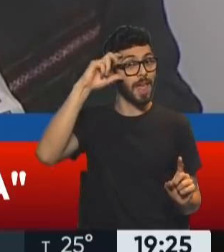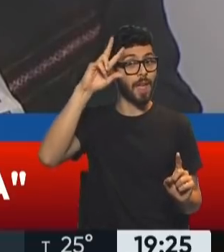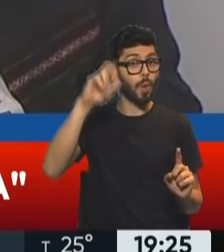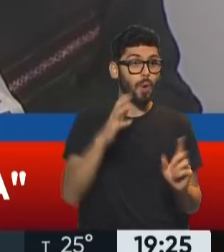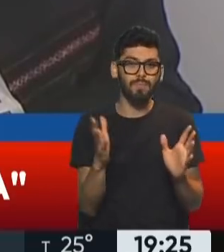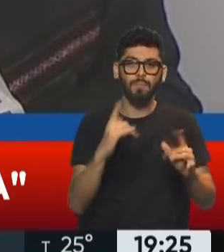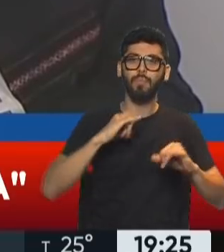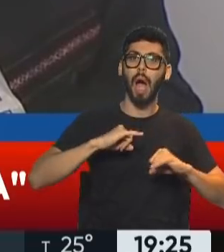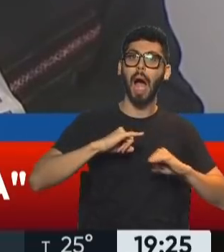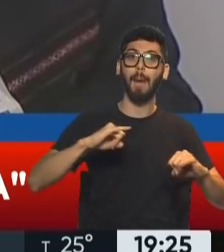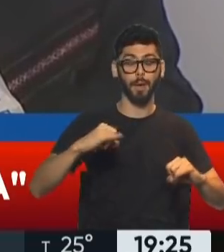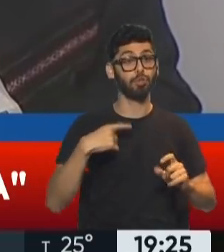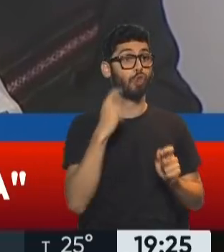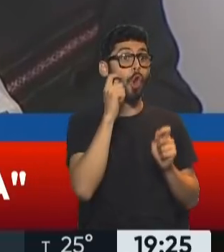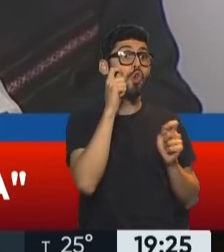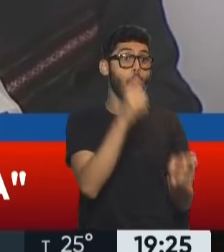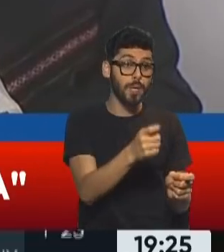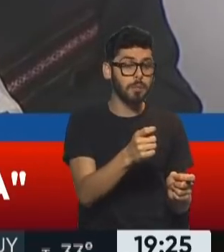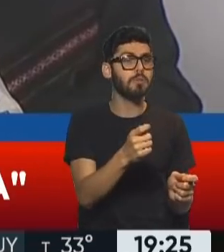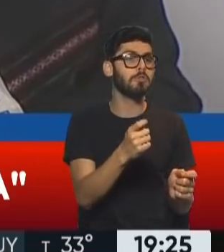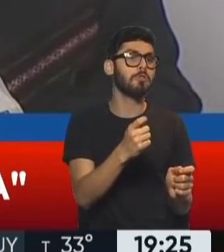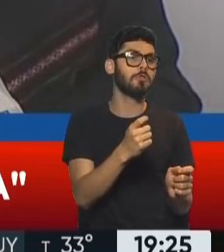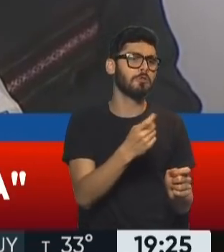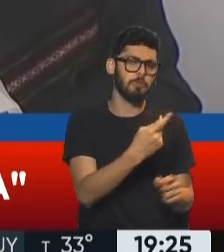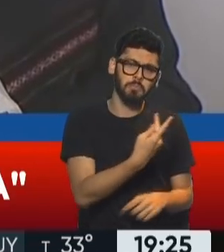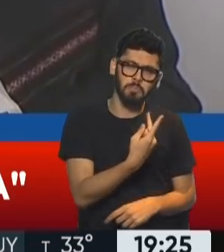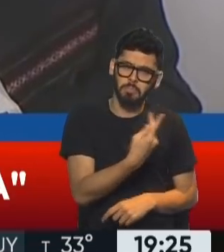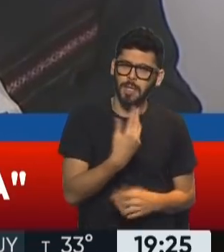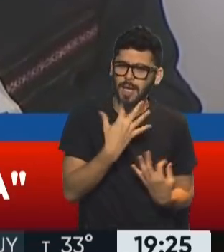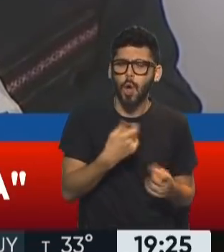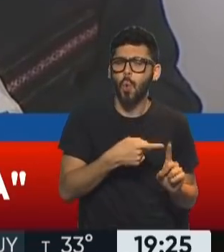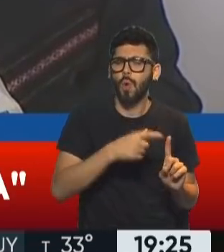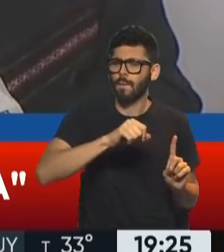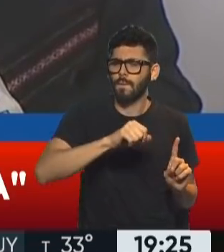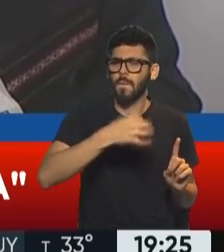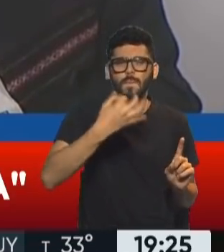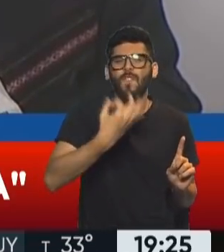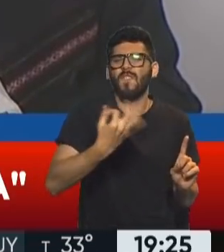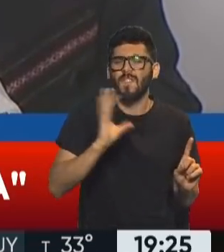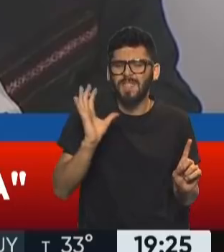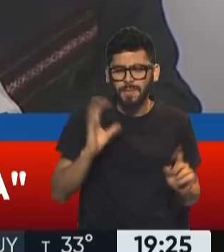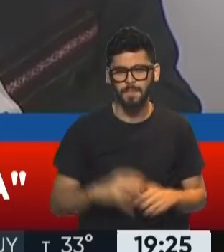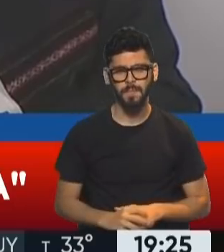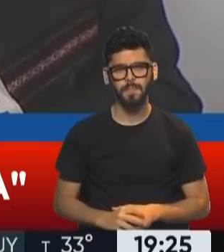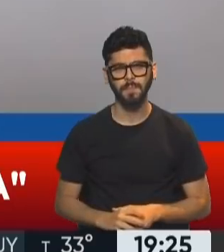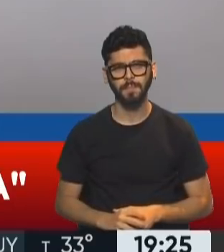campaña y estábamos muy convencidos de que le iba a ir bien a Evo.